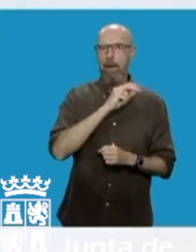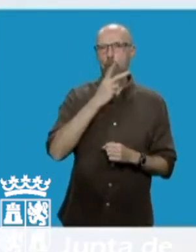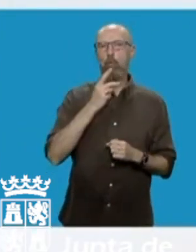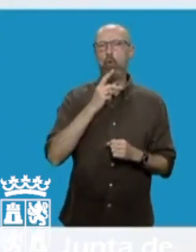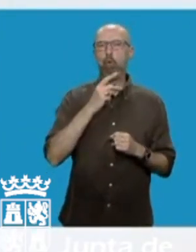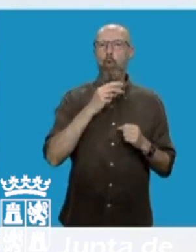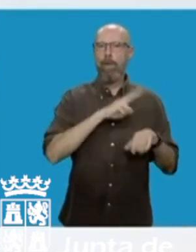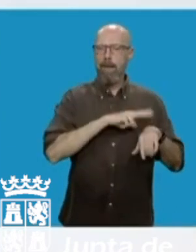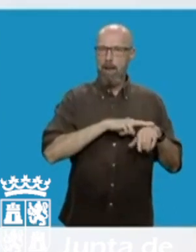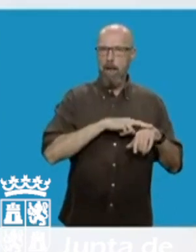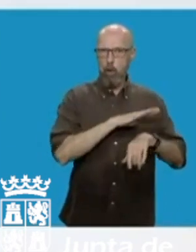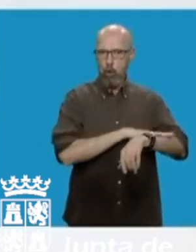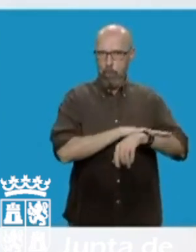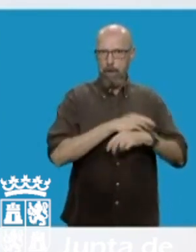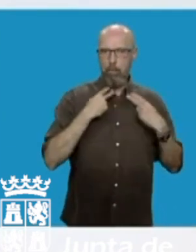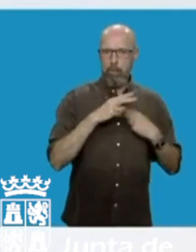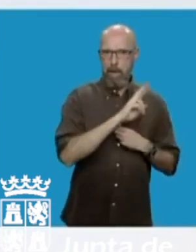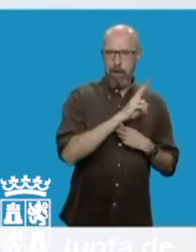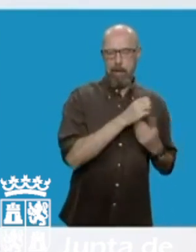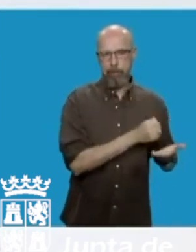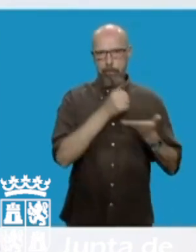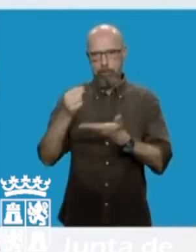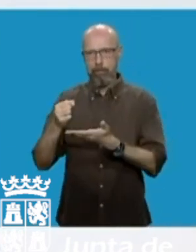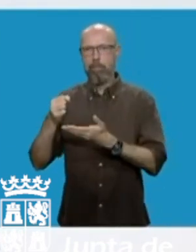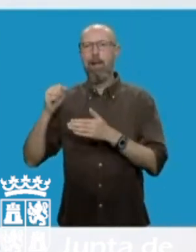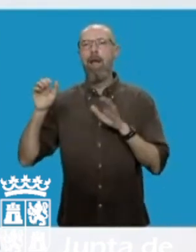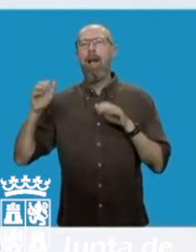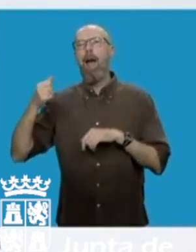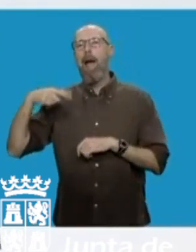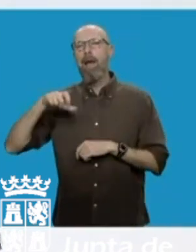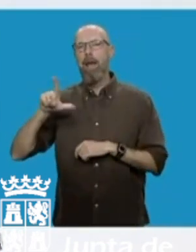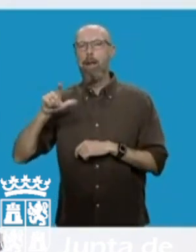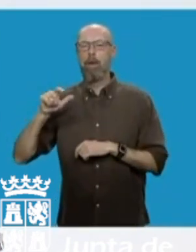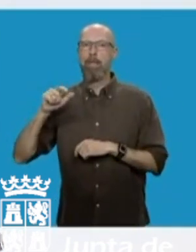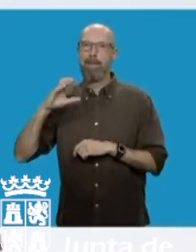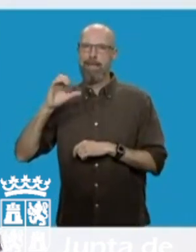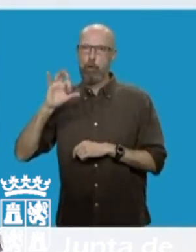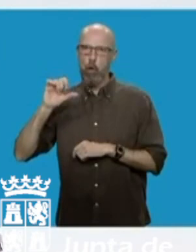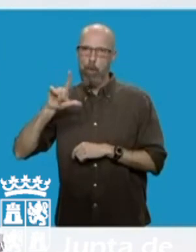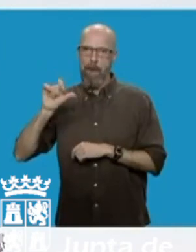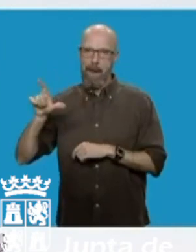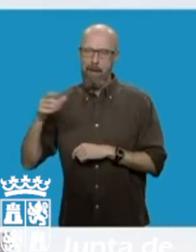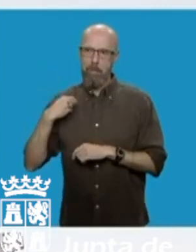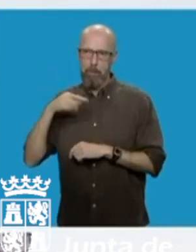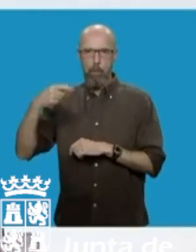a don Ángel Ruiz Cristóbal, en representación del Club Patinaje en Línea Valladolid. Su presidente es